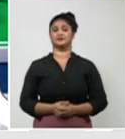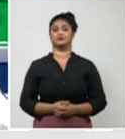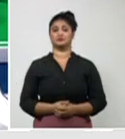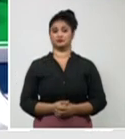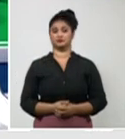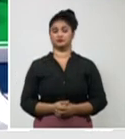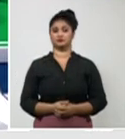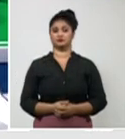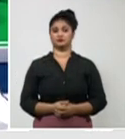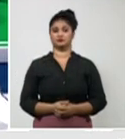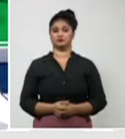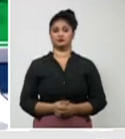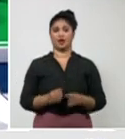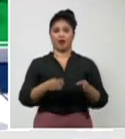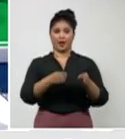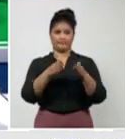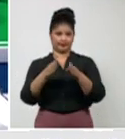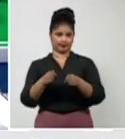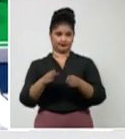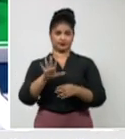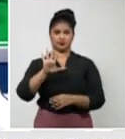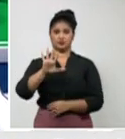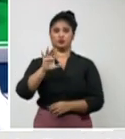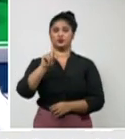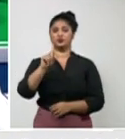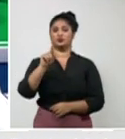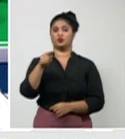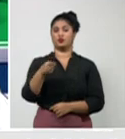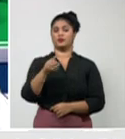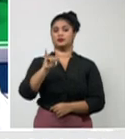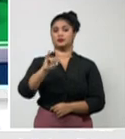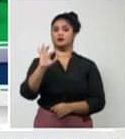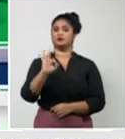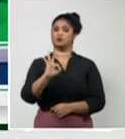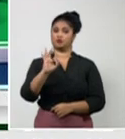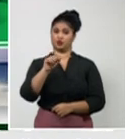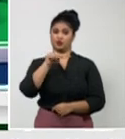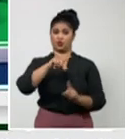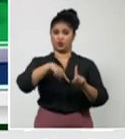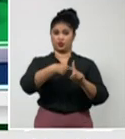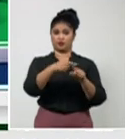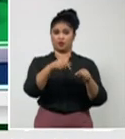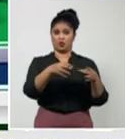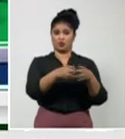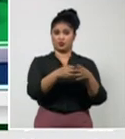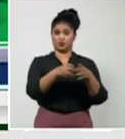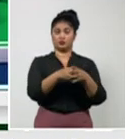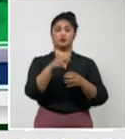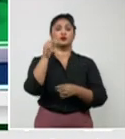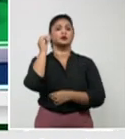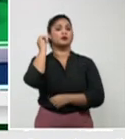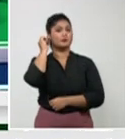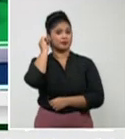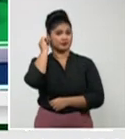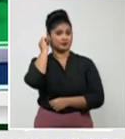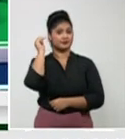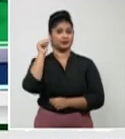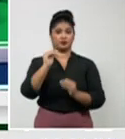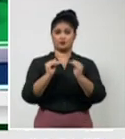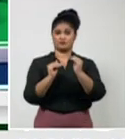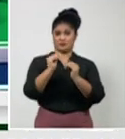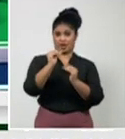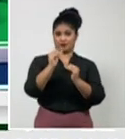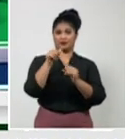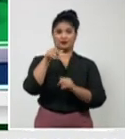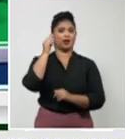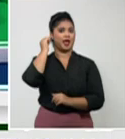El 51,6% de los diagnosticados del sexo femenino en el día de ayer, y ya se acumula el